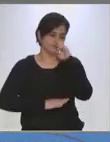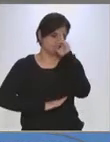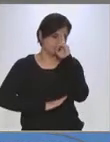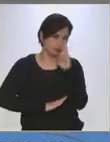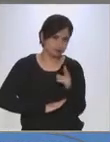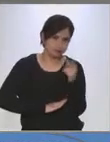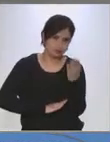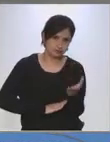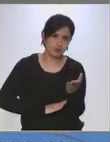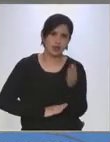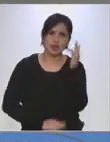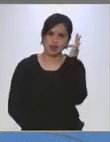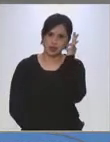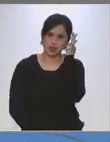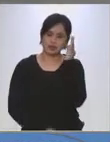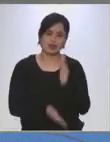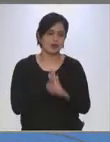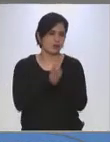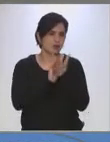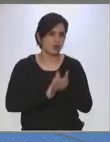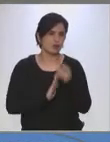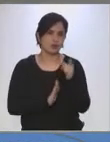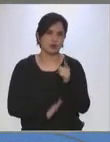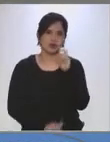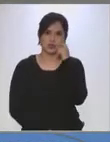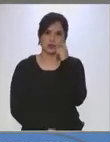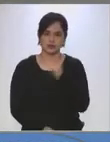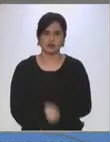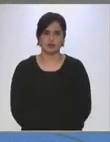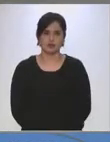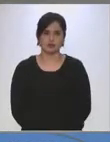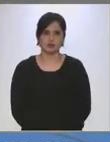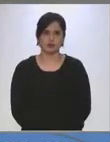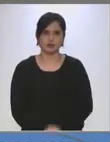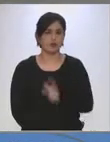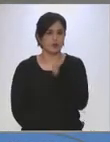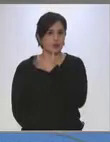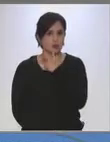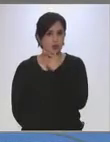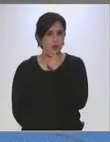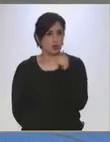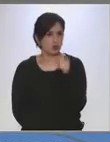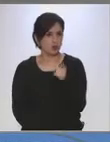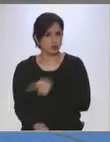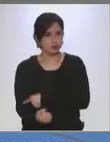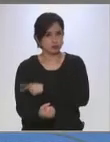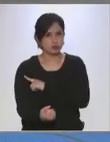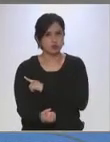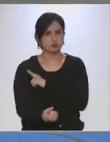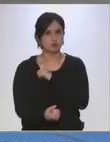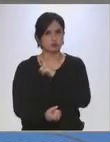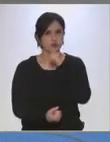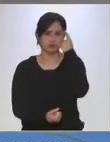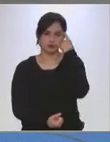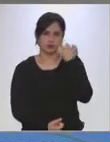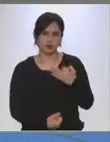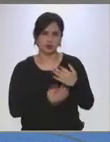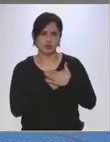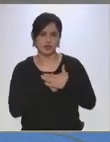para ella y por todo lo que eso significa sin lugar a dudas tu rigor tu disciplina y tu convicción